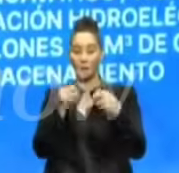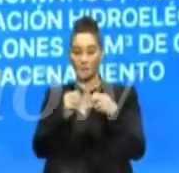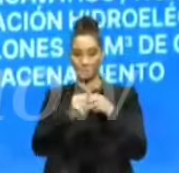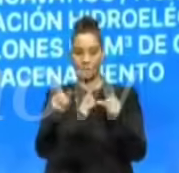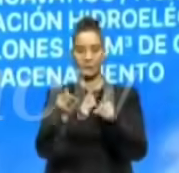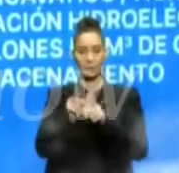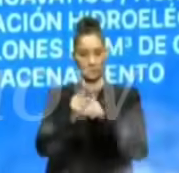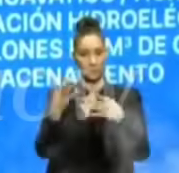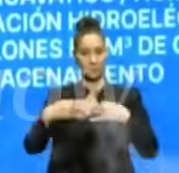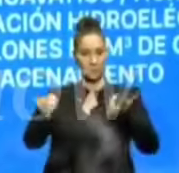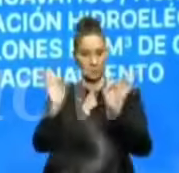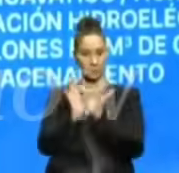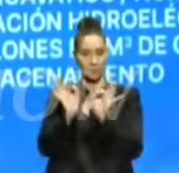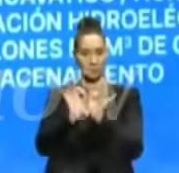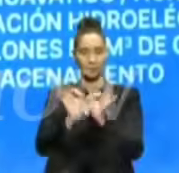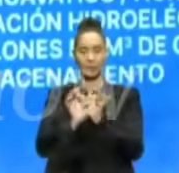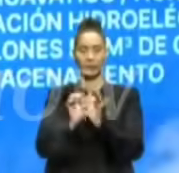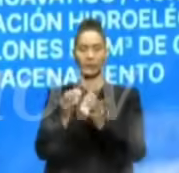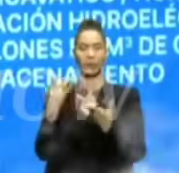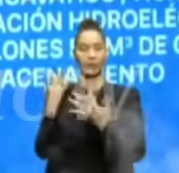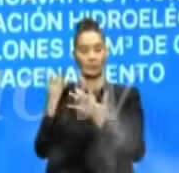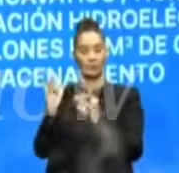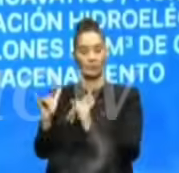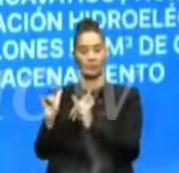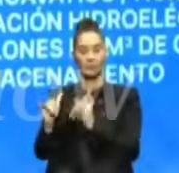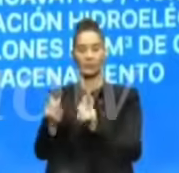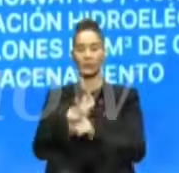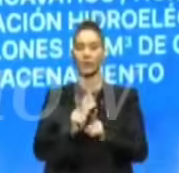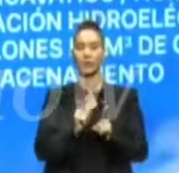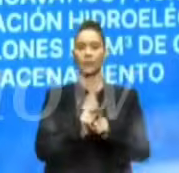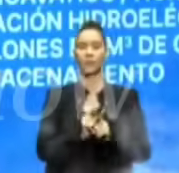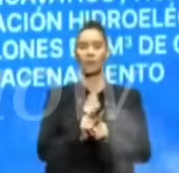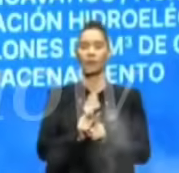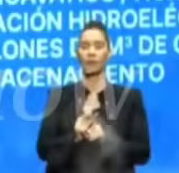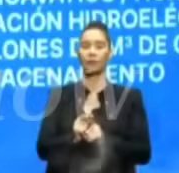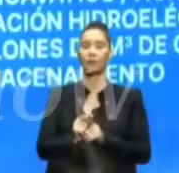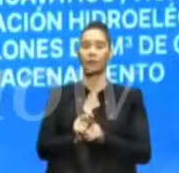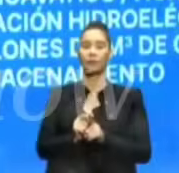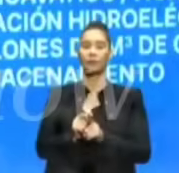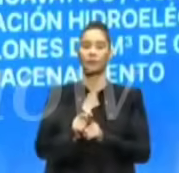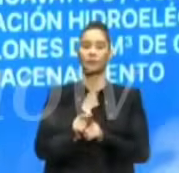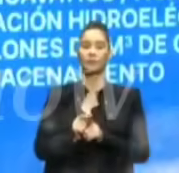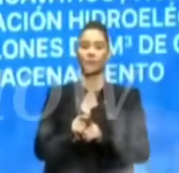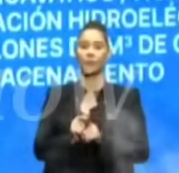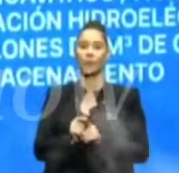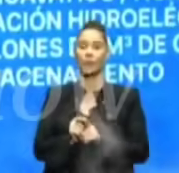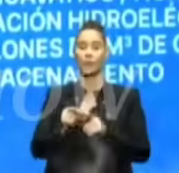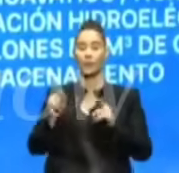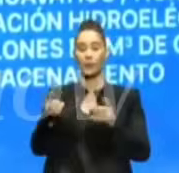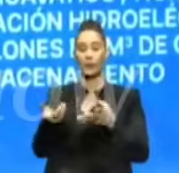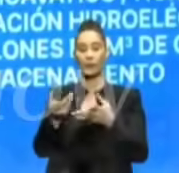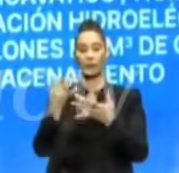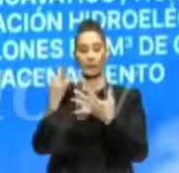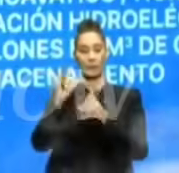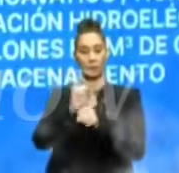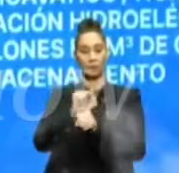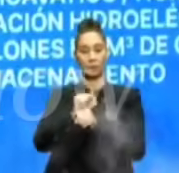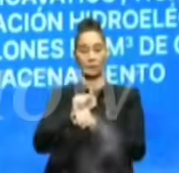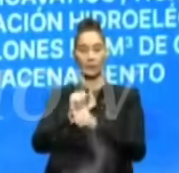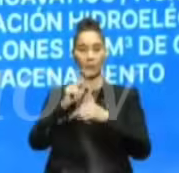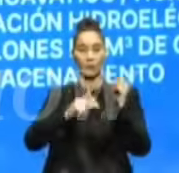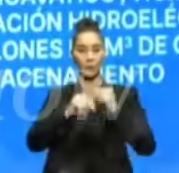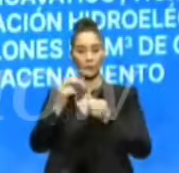componente también que está contemplado Igualmente también se va a licitar en los